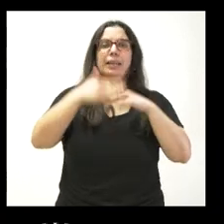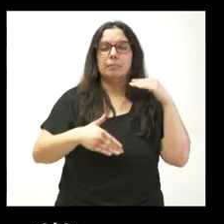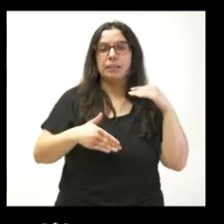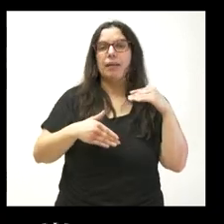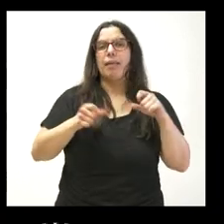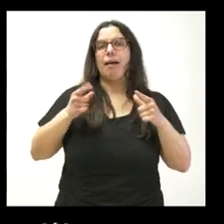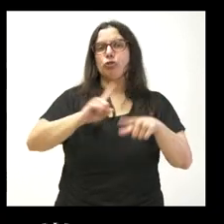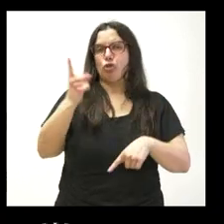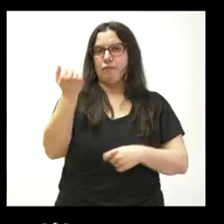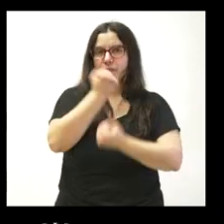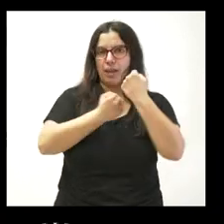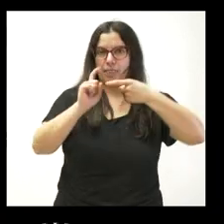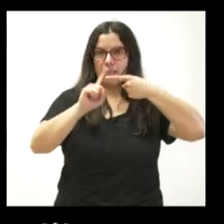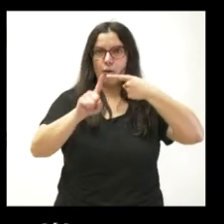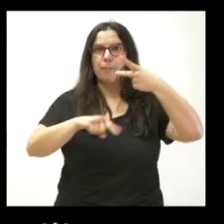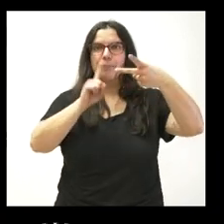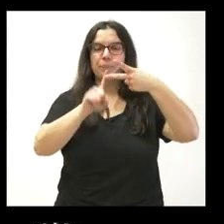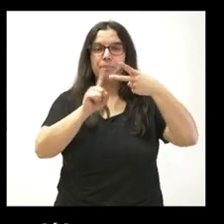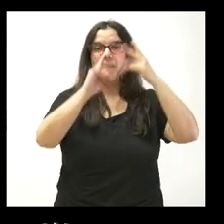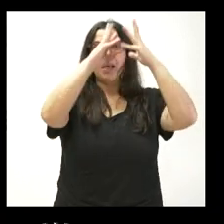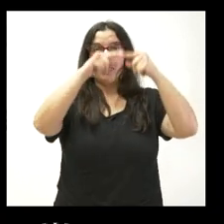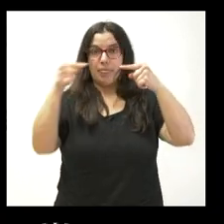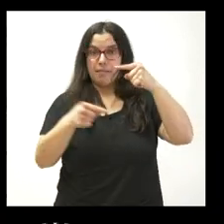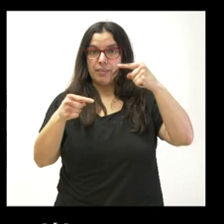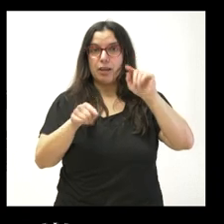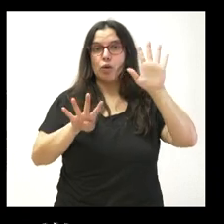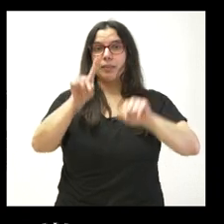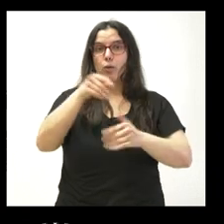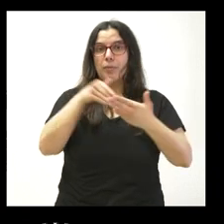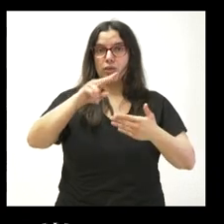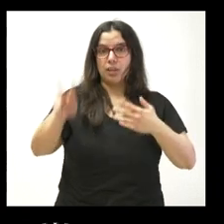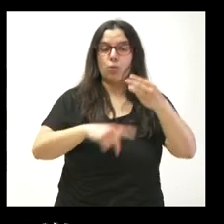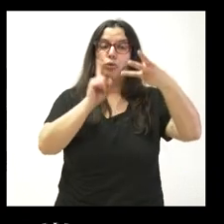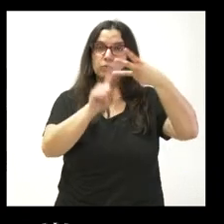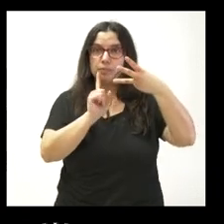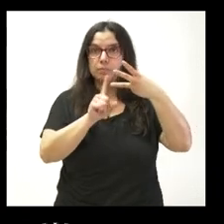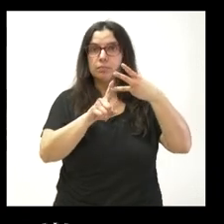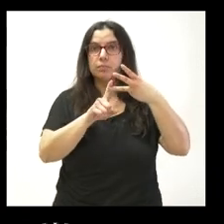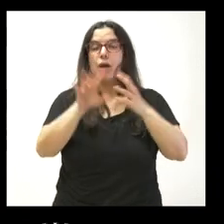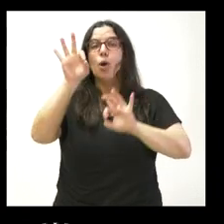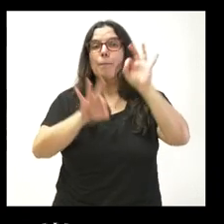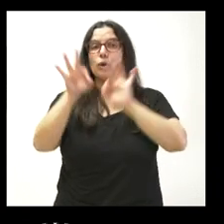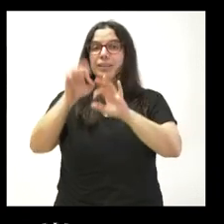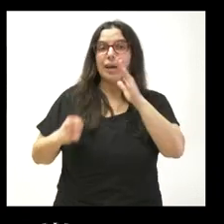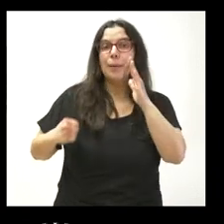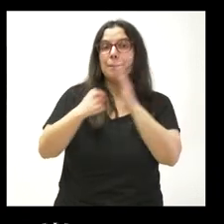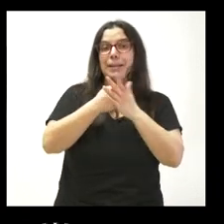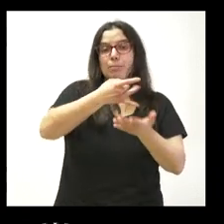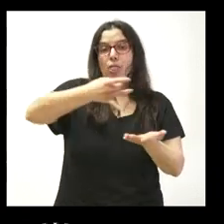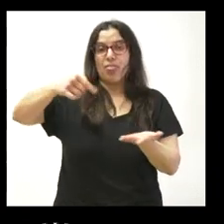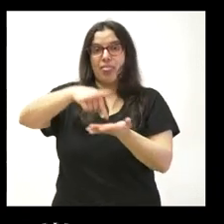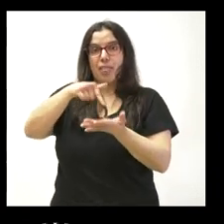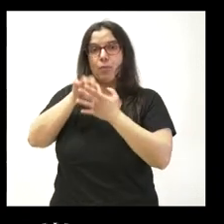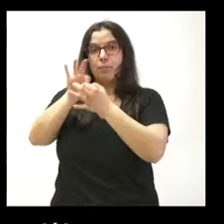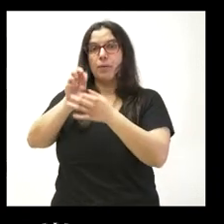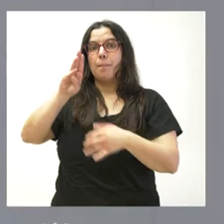12994 millones de euros déficit 91 millones de euros porcentaje máximo de deuda sobre pib